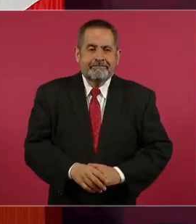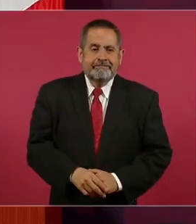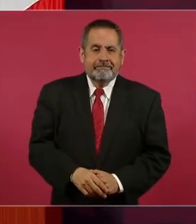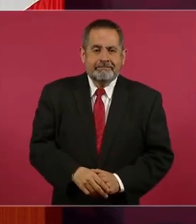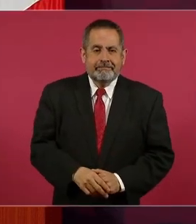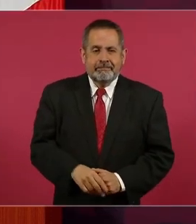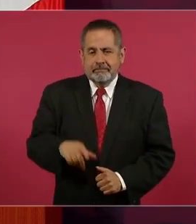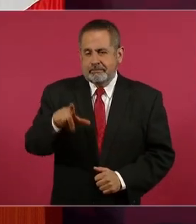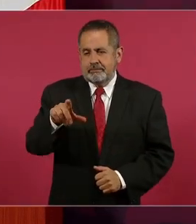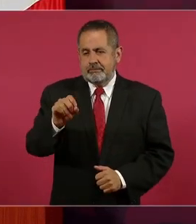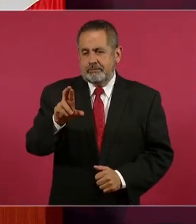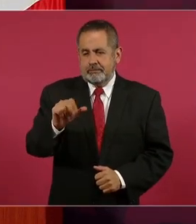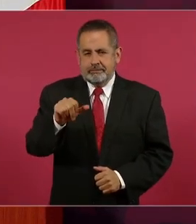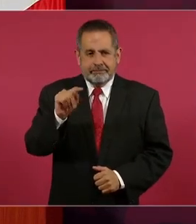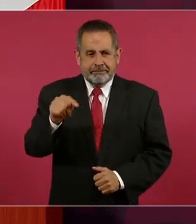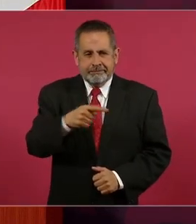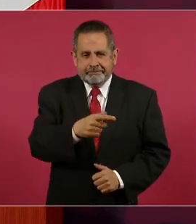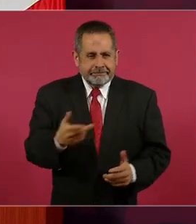Loret de Mola?